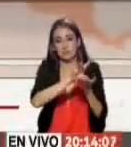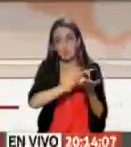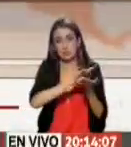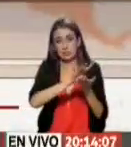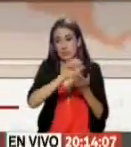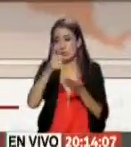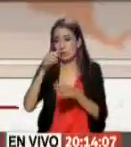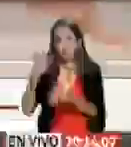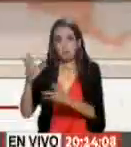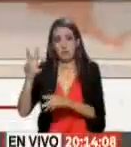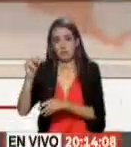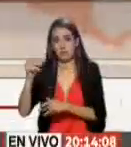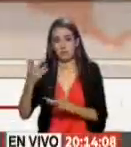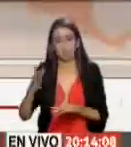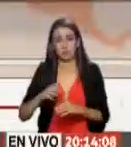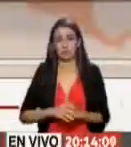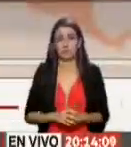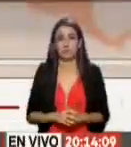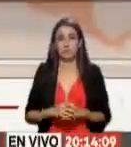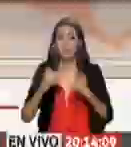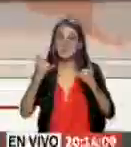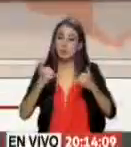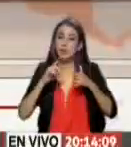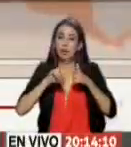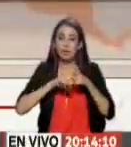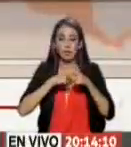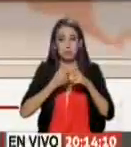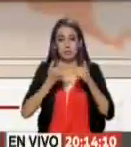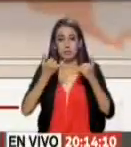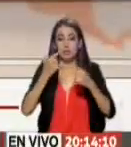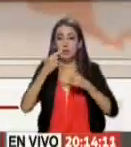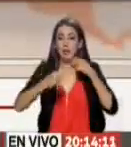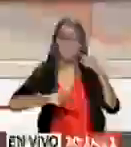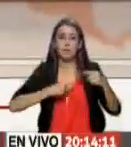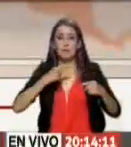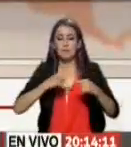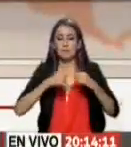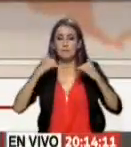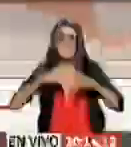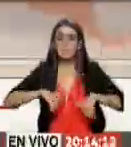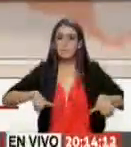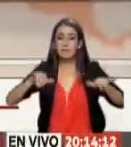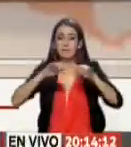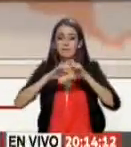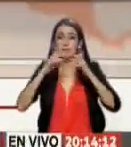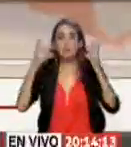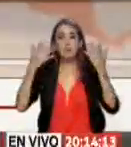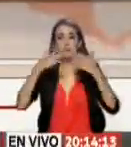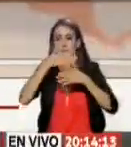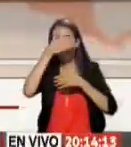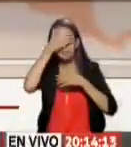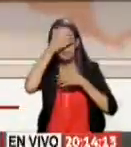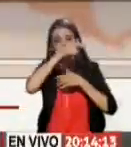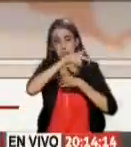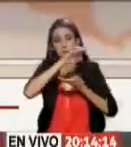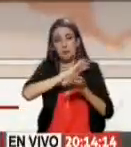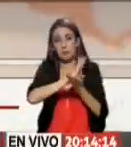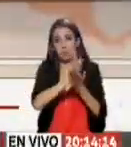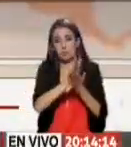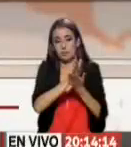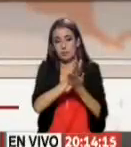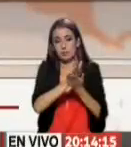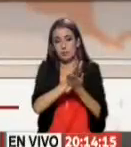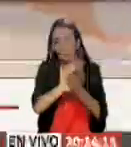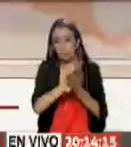otra no. Entonces ahí está la diferencia y yo creo que será una vergüenza para la Asamblea Nacional